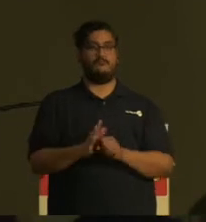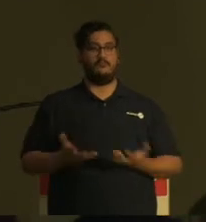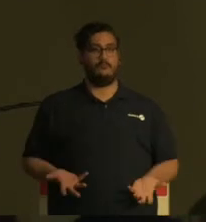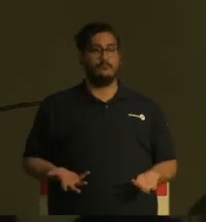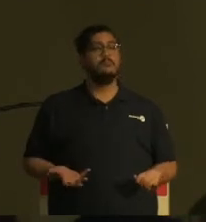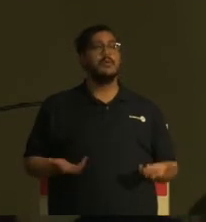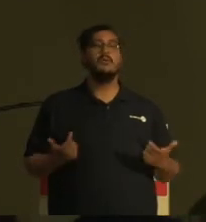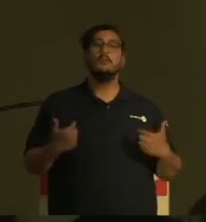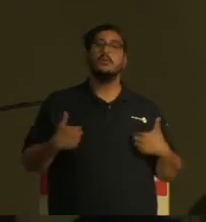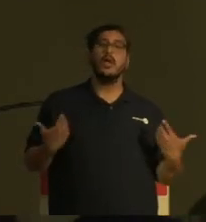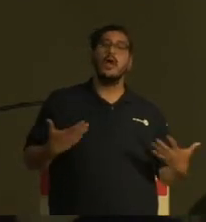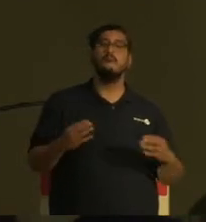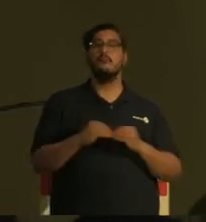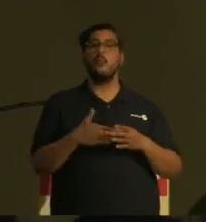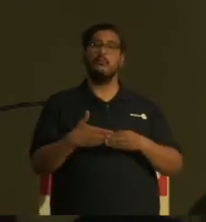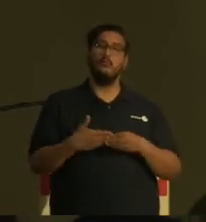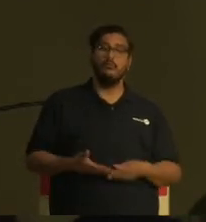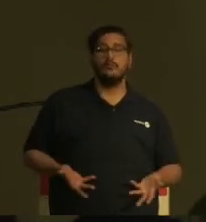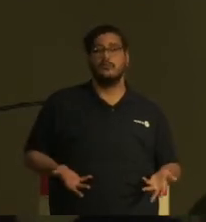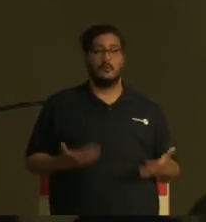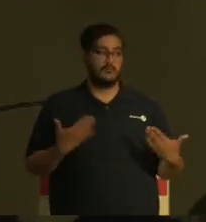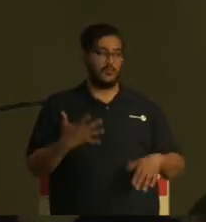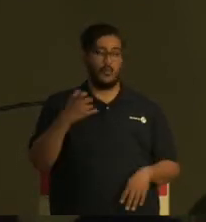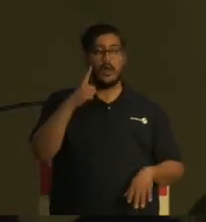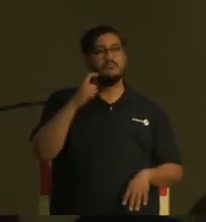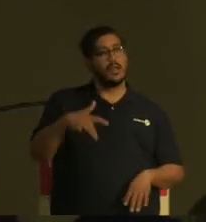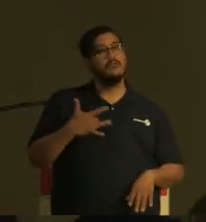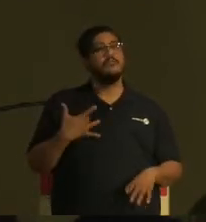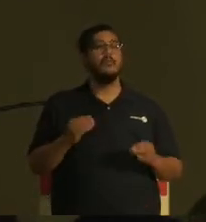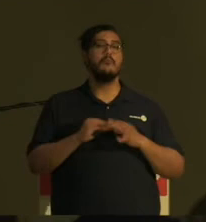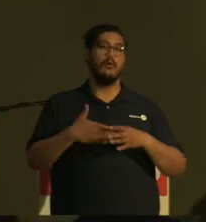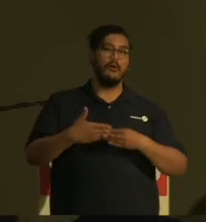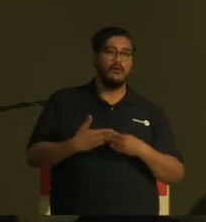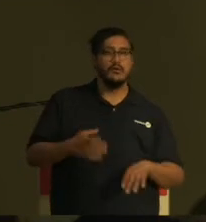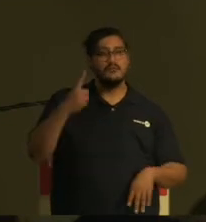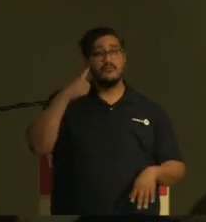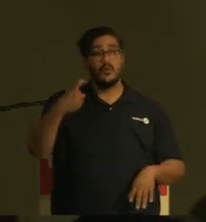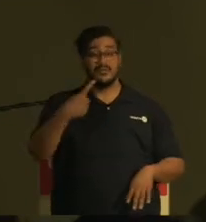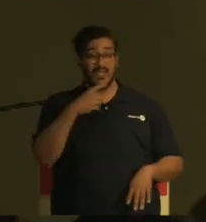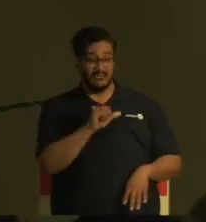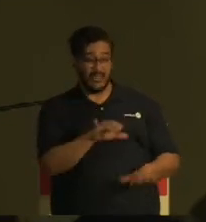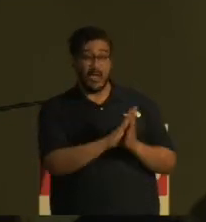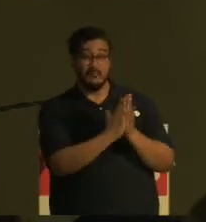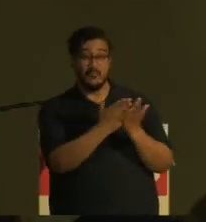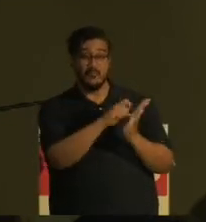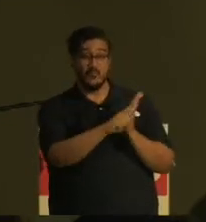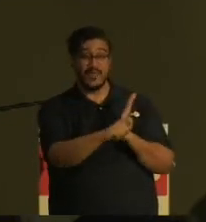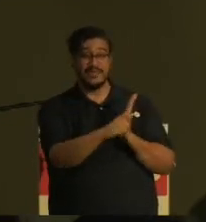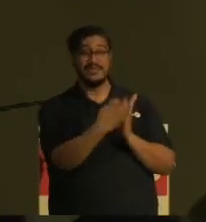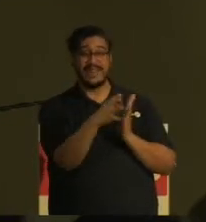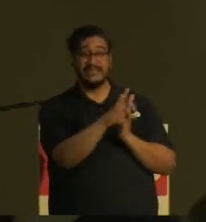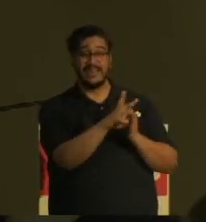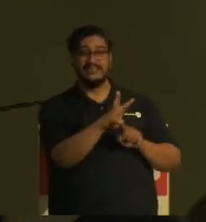me da cierta libertad, no me preguntes por qué, pero yo siento cierta libertad para decir que ese libro escrito en el 96 sí